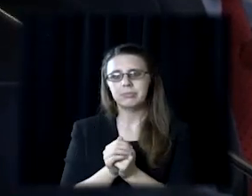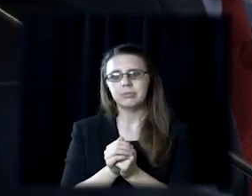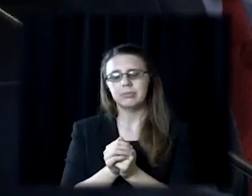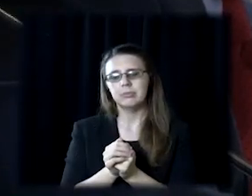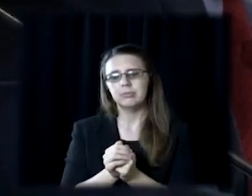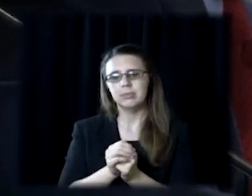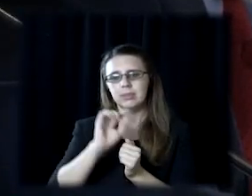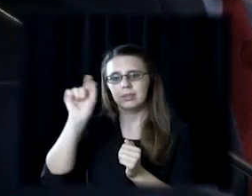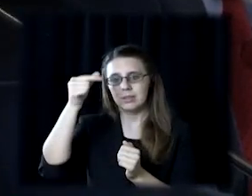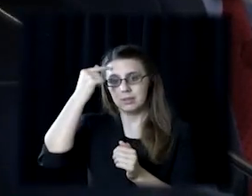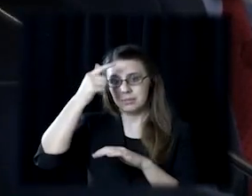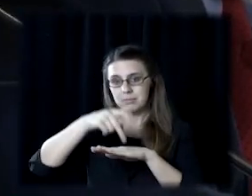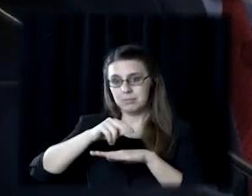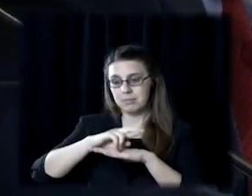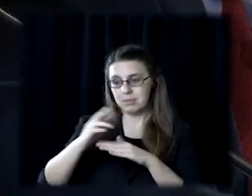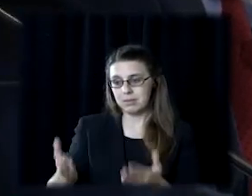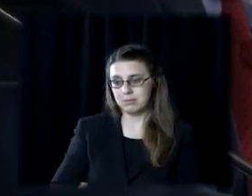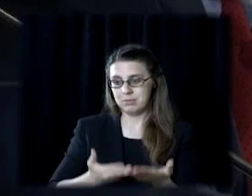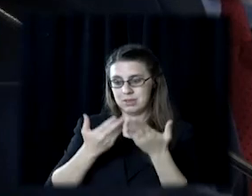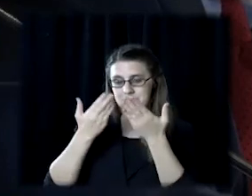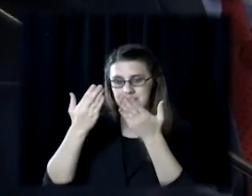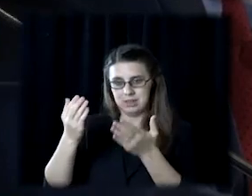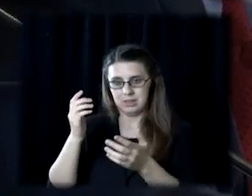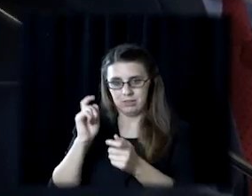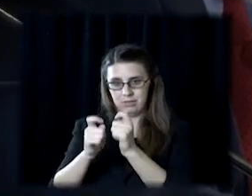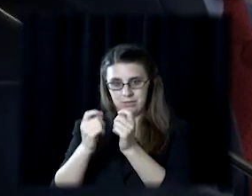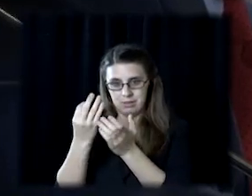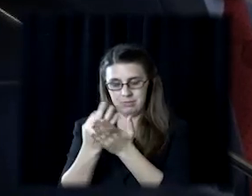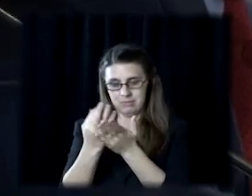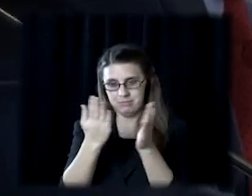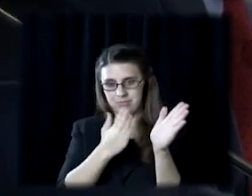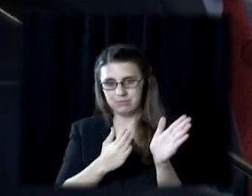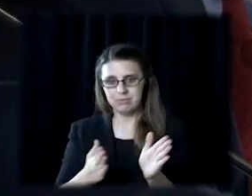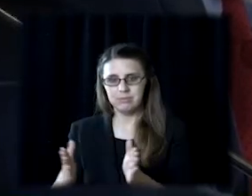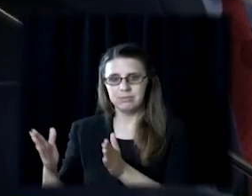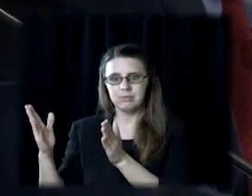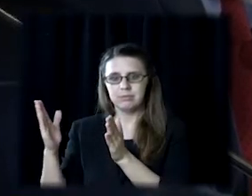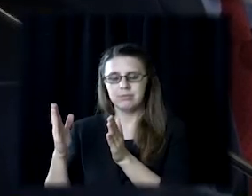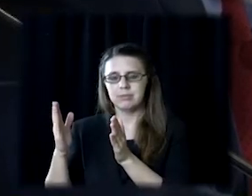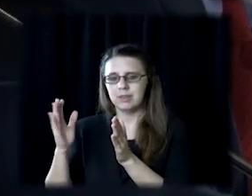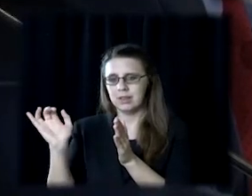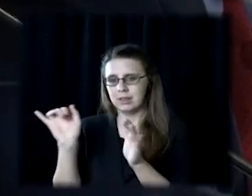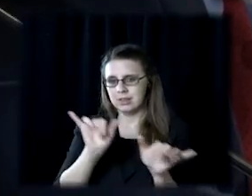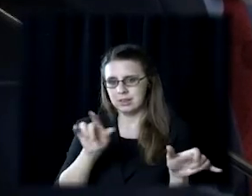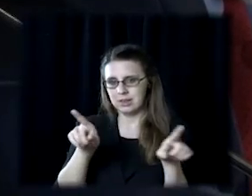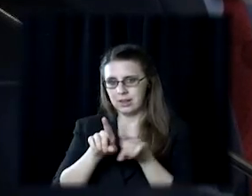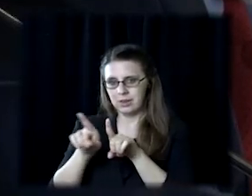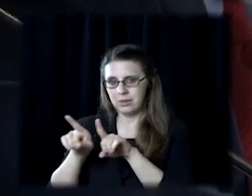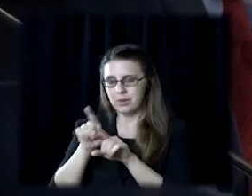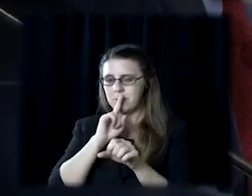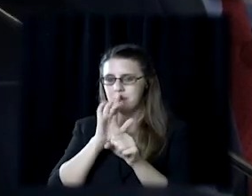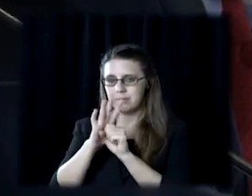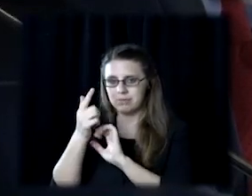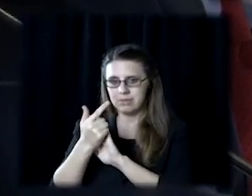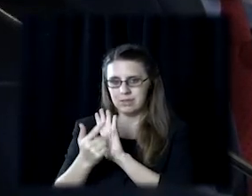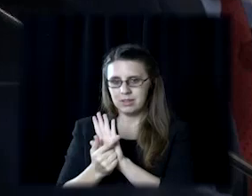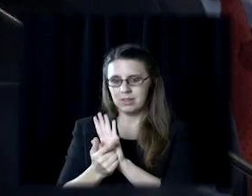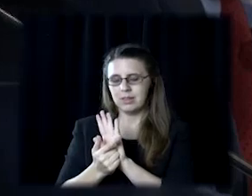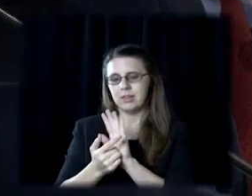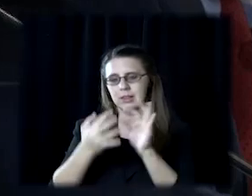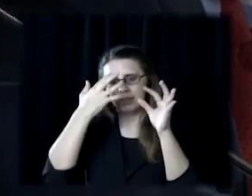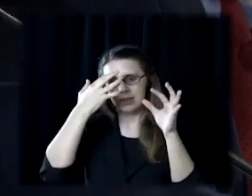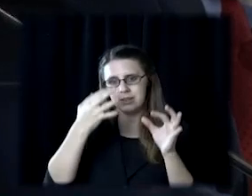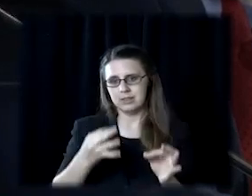presento un plan fiscal revisado para su certificación, de acuerdo con los requisitos establecidos por la Ley de Promesa, el cual incluye las decisiones de política pública y